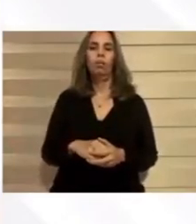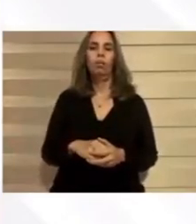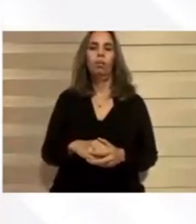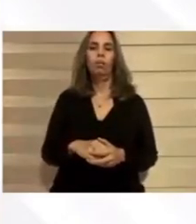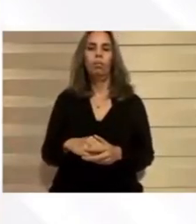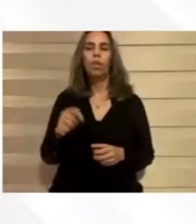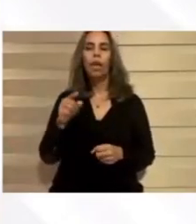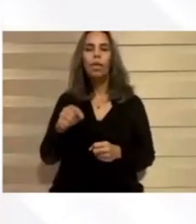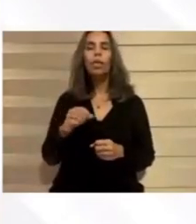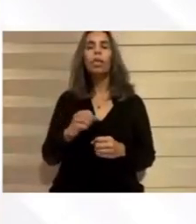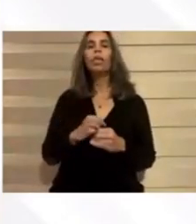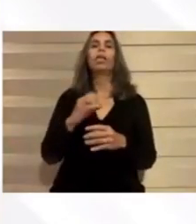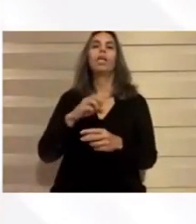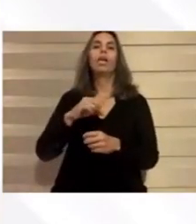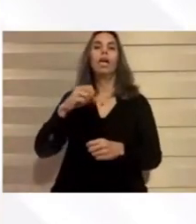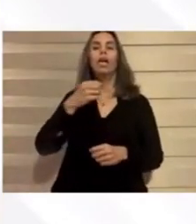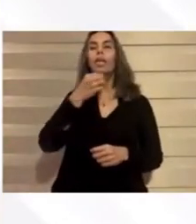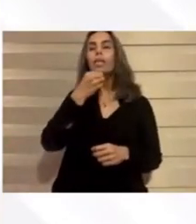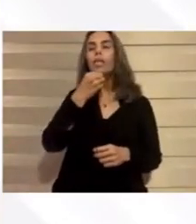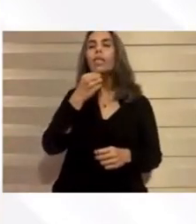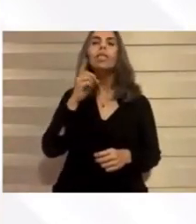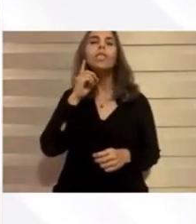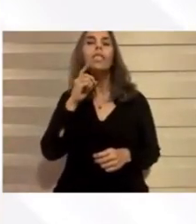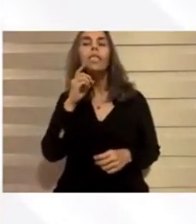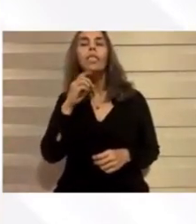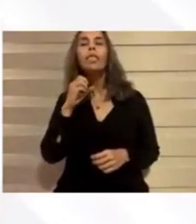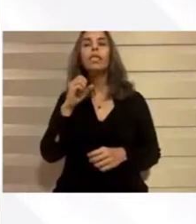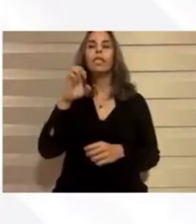STEAM, implementa un ciclo de